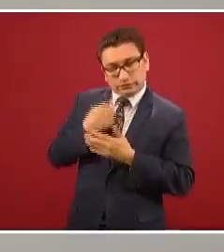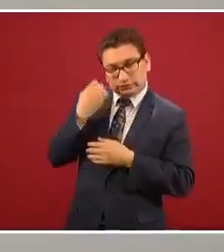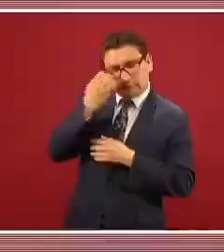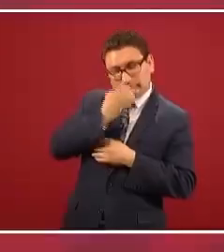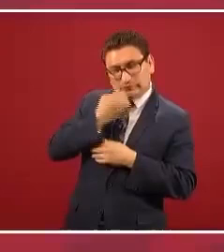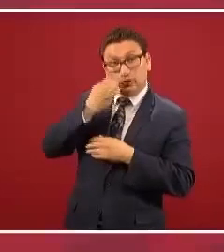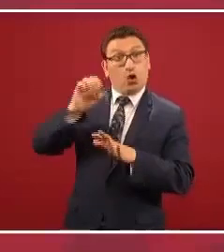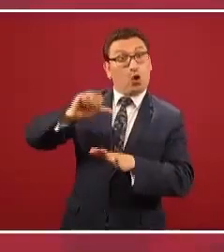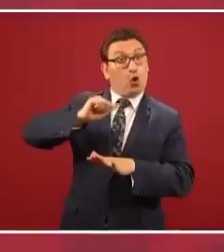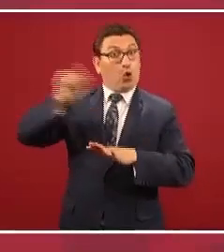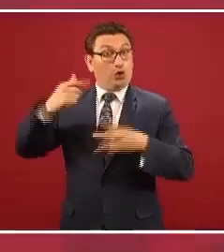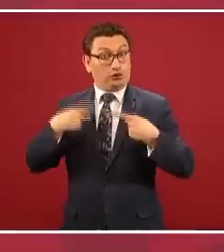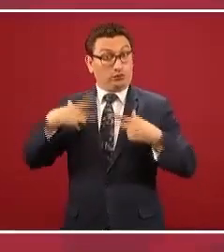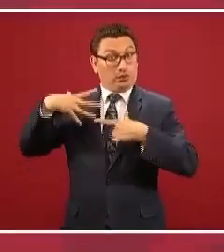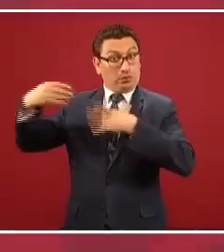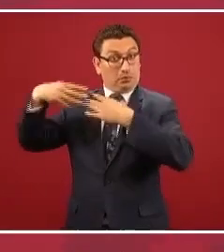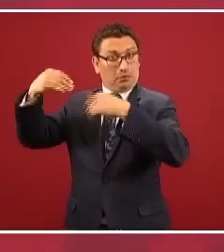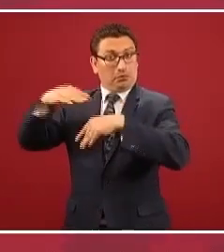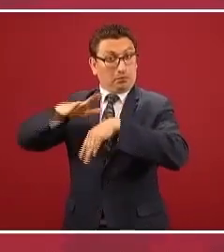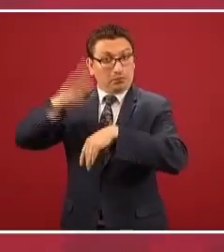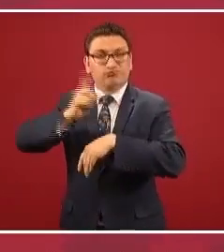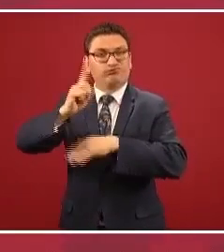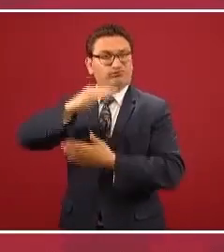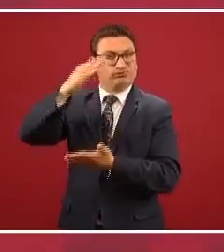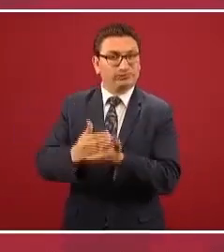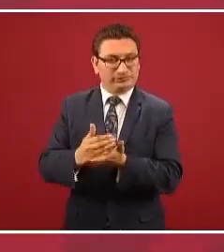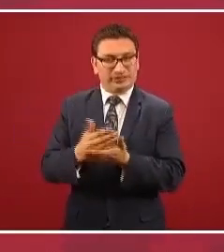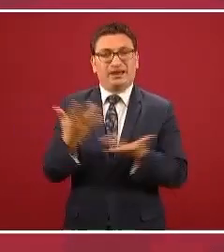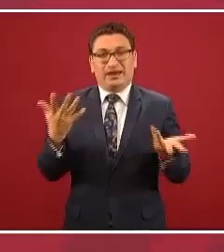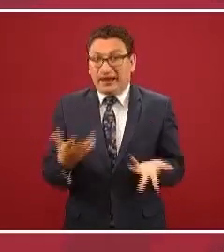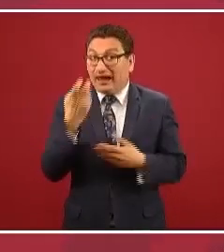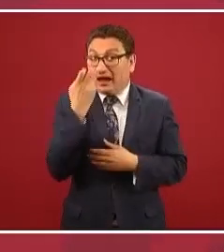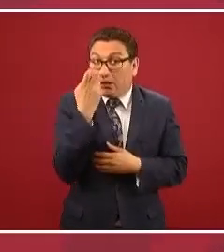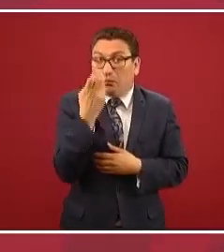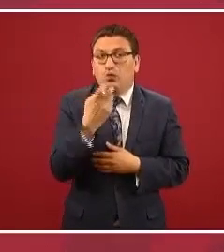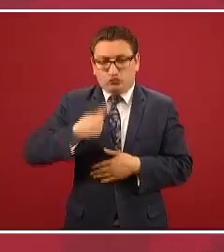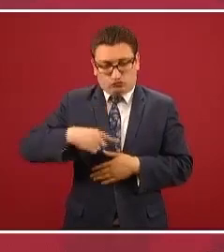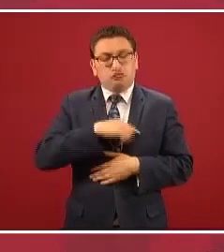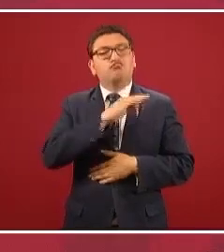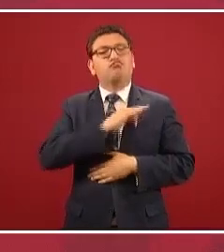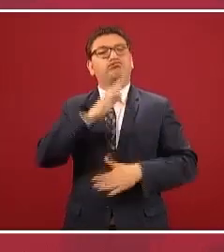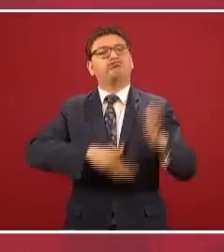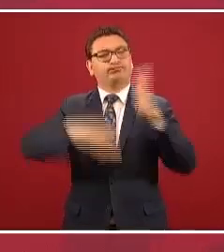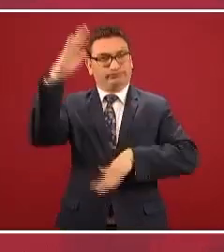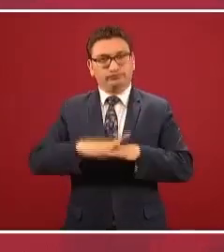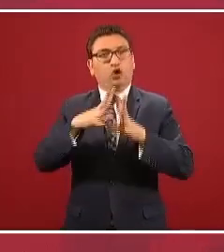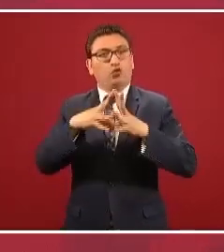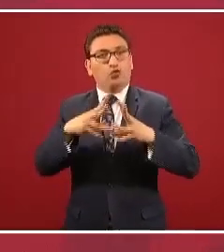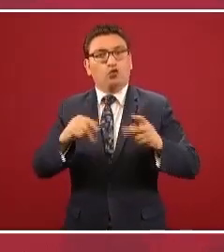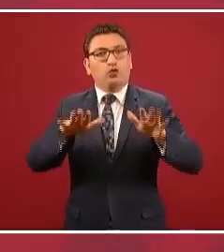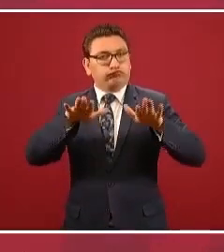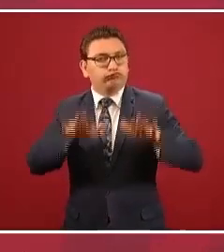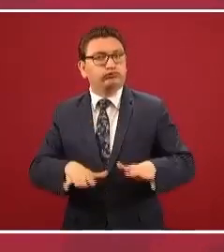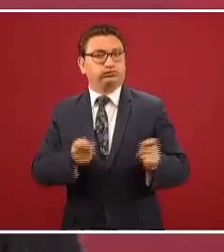a otra generación, otra serie de casos. Y es muy posible que tengamos éxito, como ha ocurrido en otras partes del